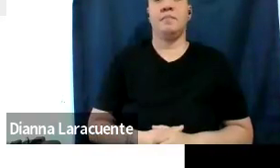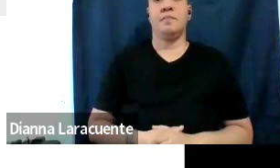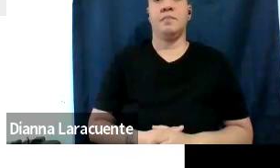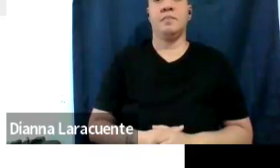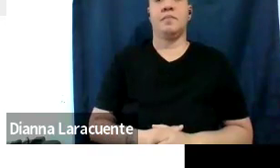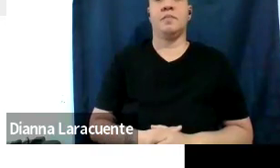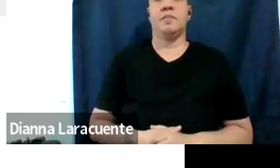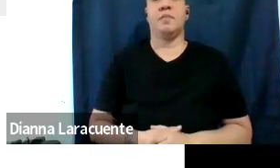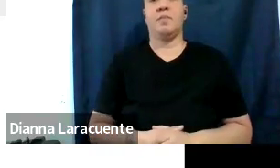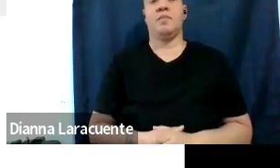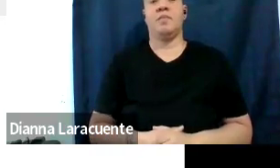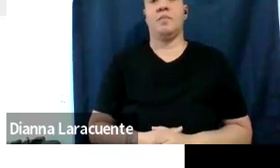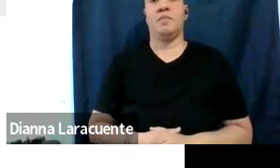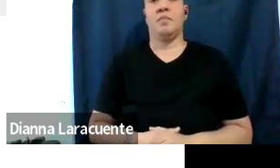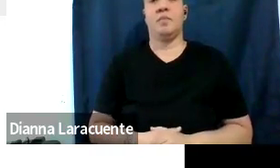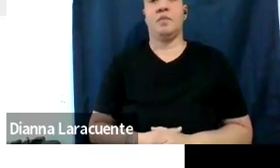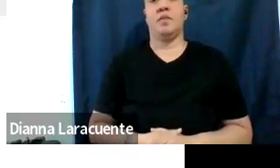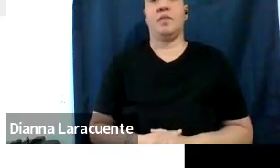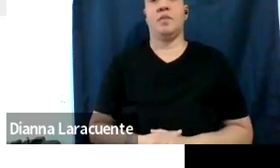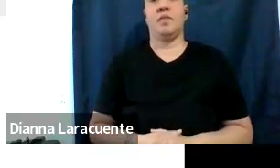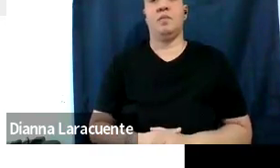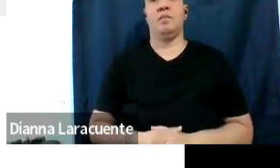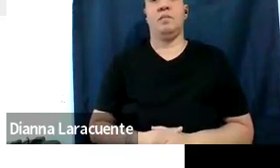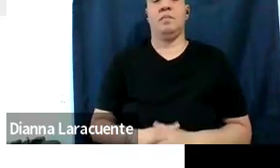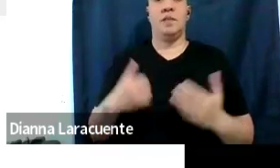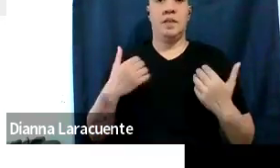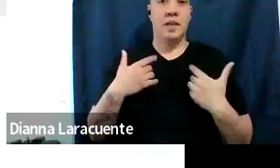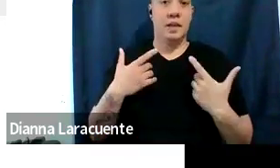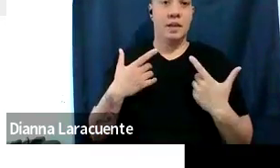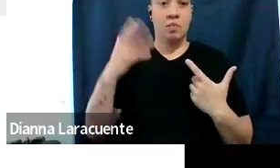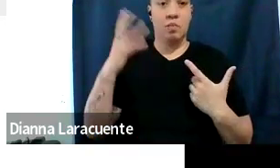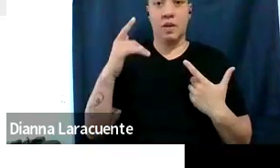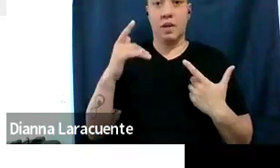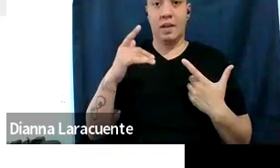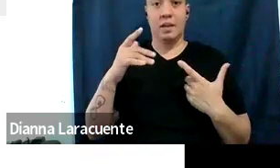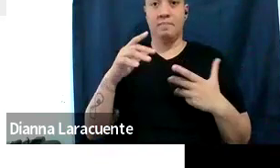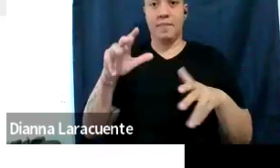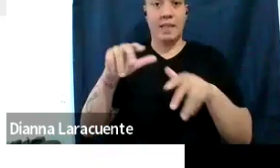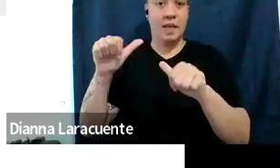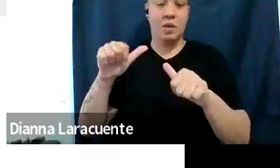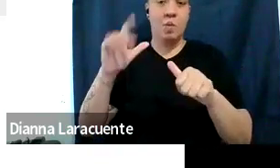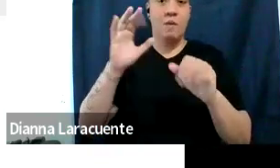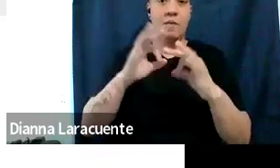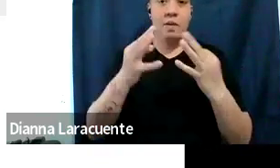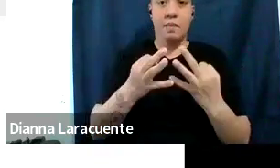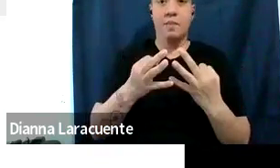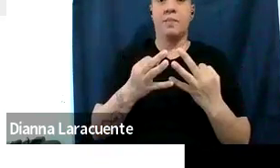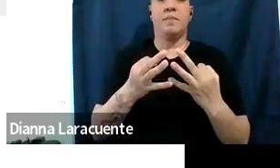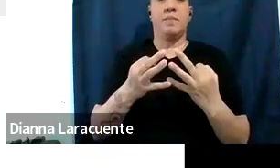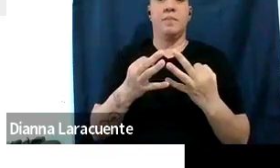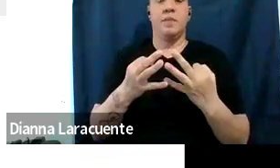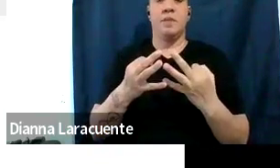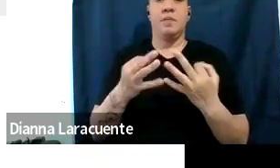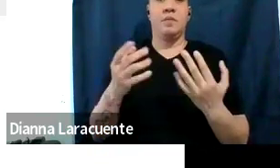tenía que ir porque su vida y la de su familia corría peligro. Eso nunca le había pasado con España, lo